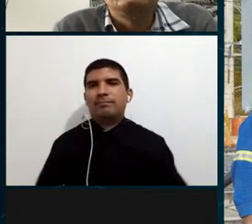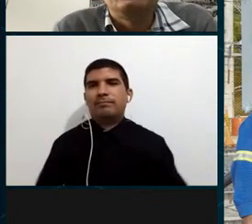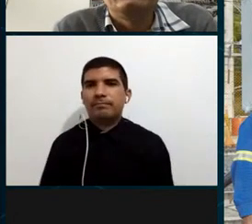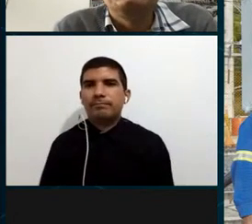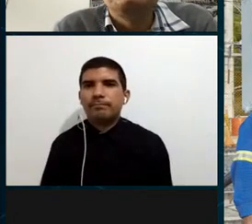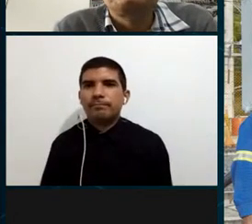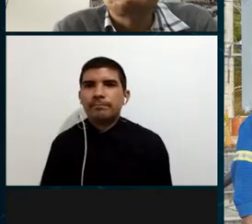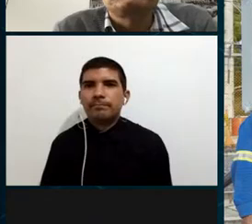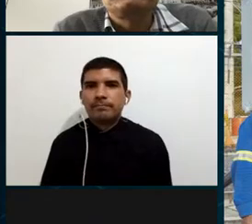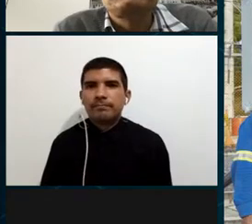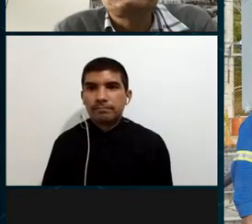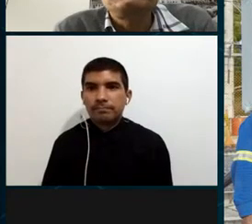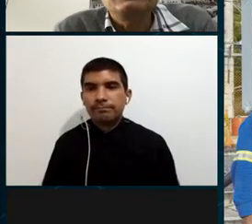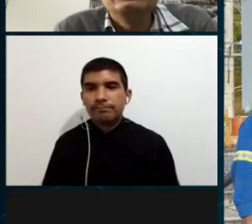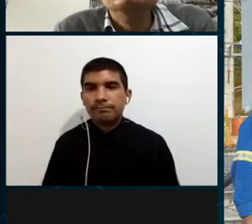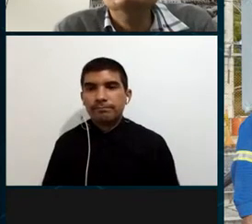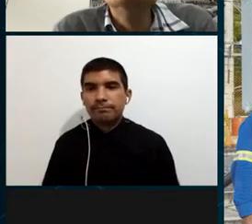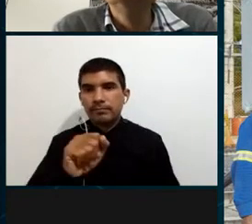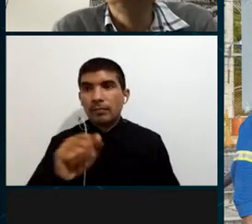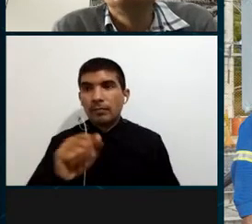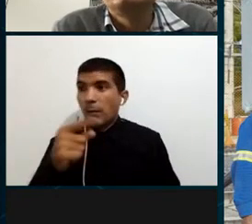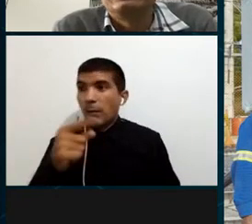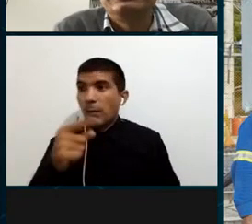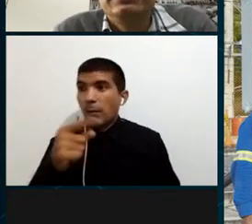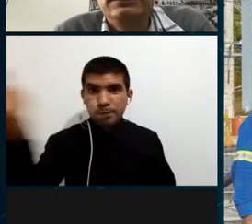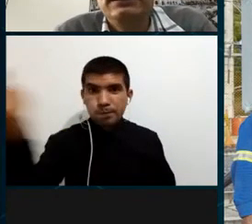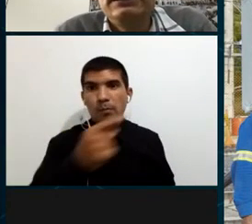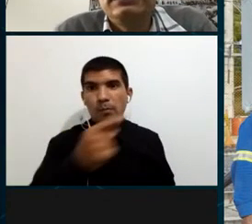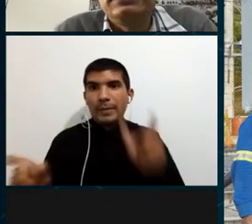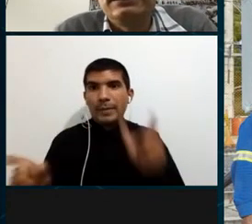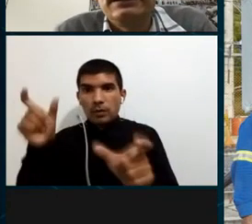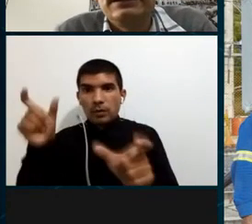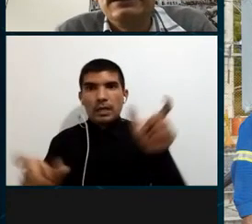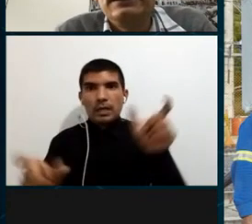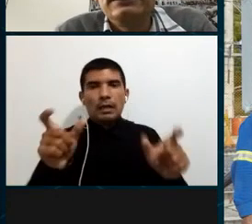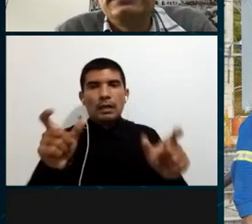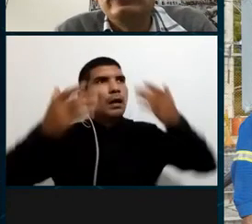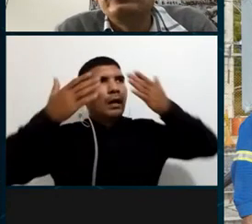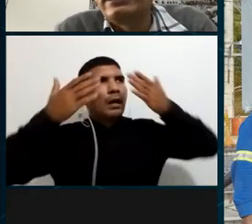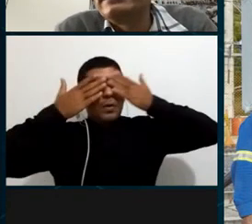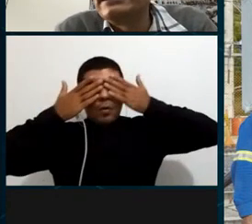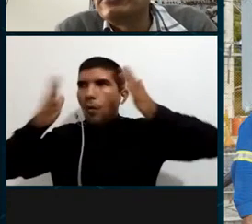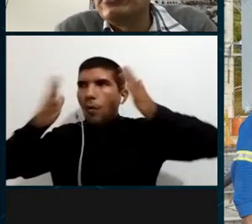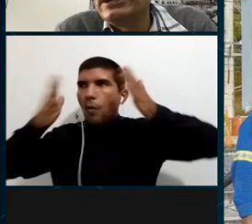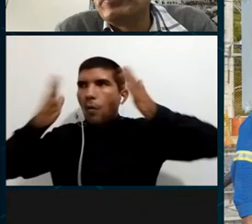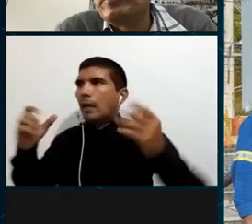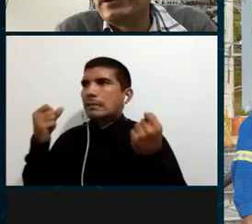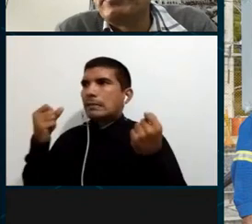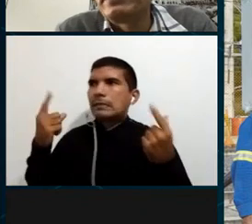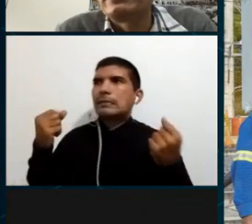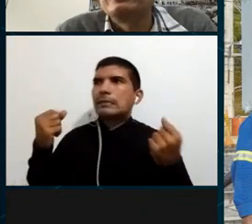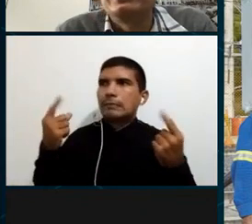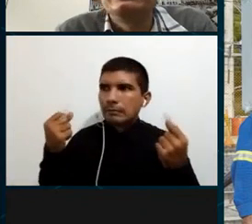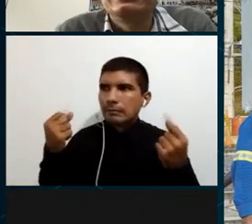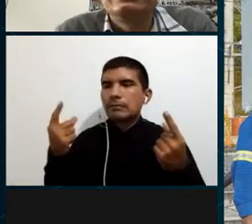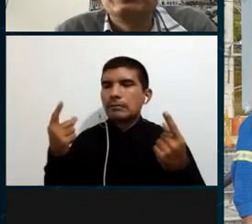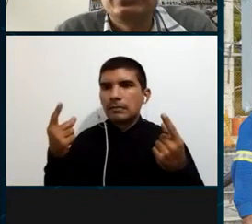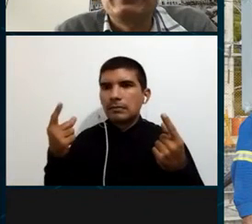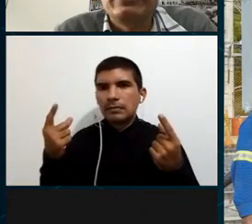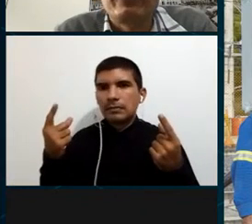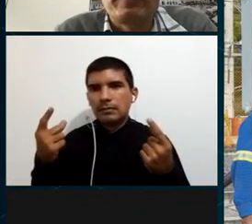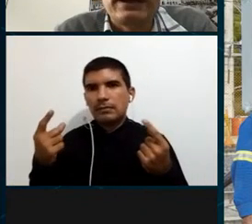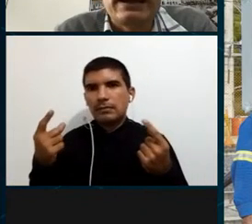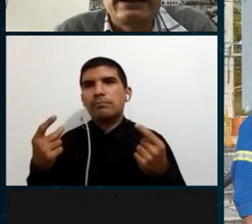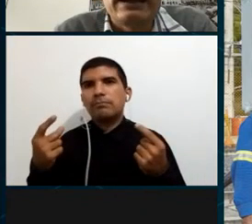quiero resolver, es mucho más fácil de buscar la tecnología apropiada para resolver